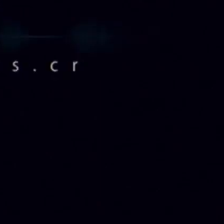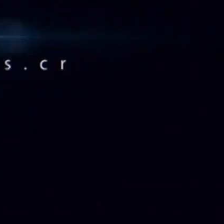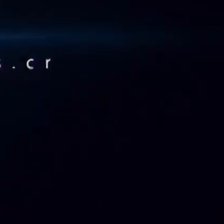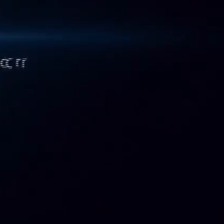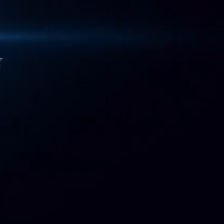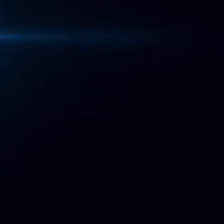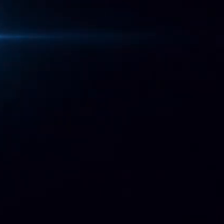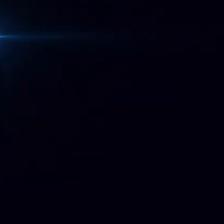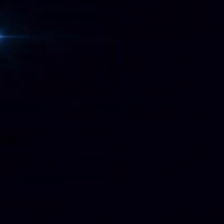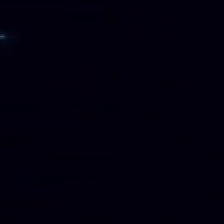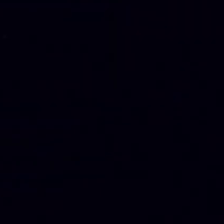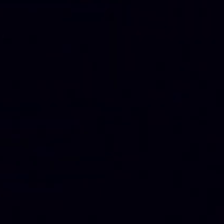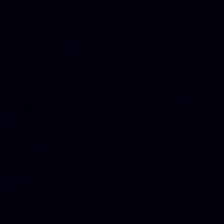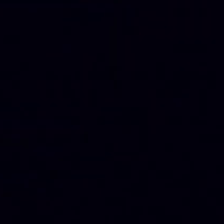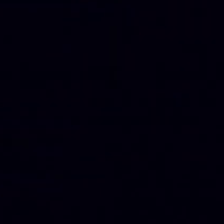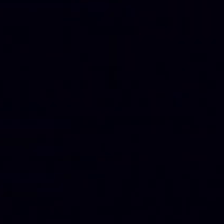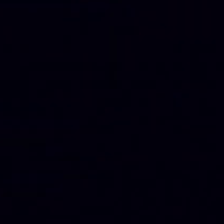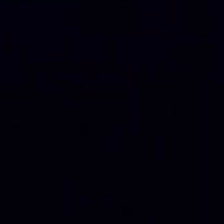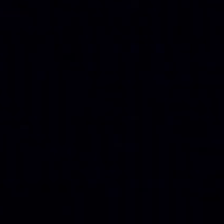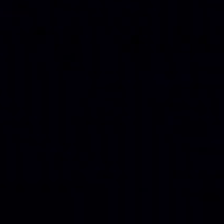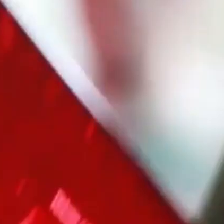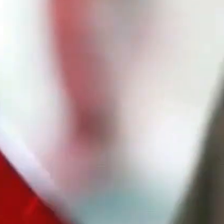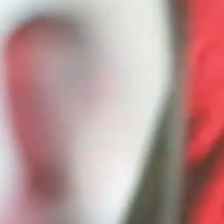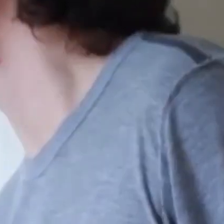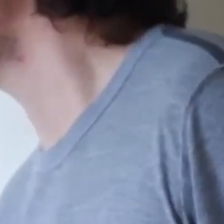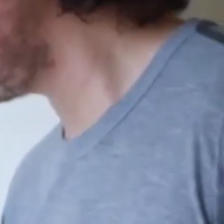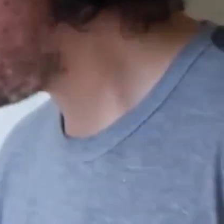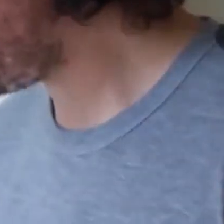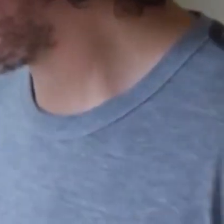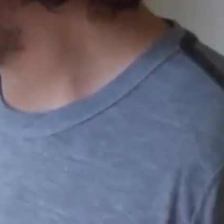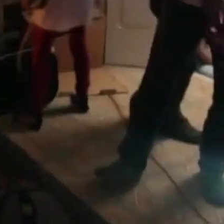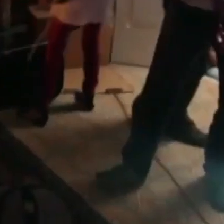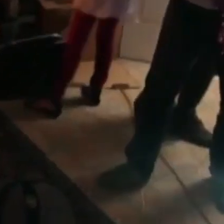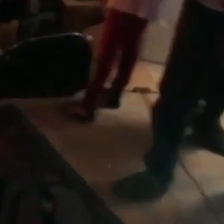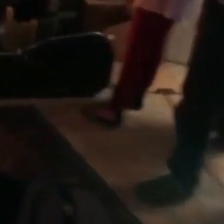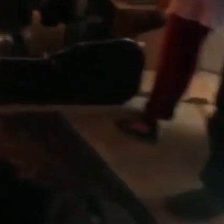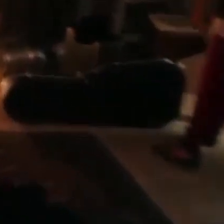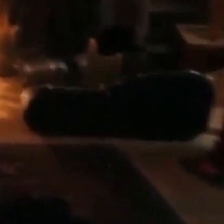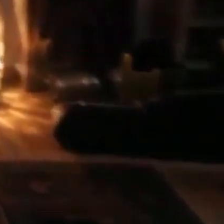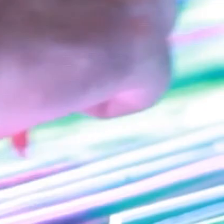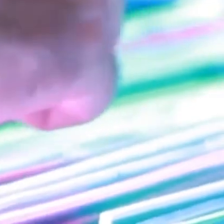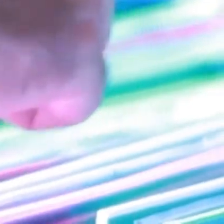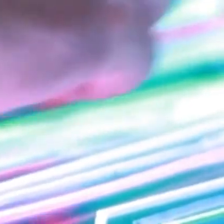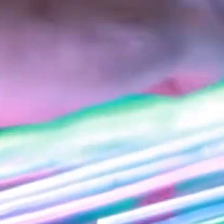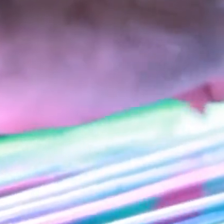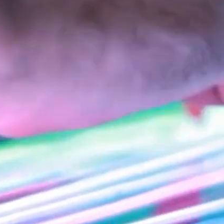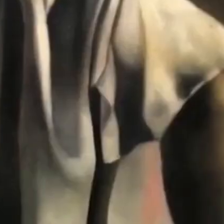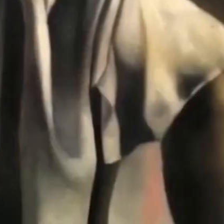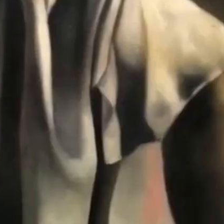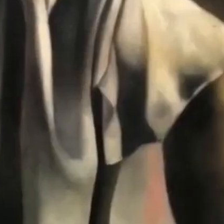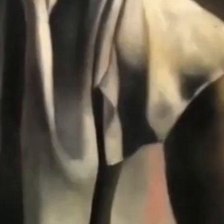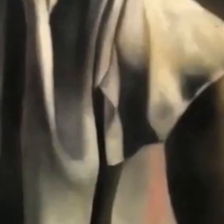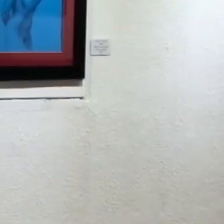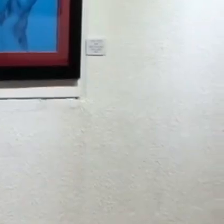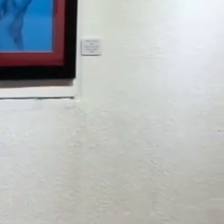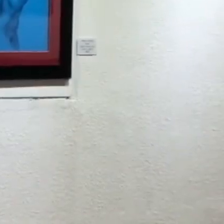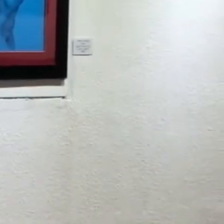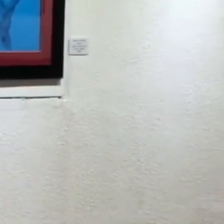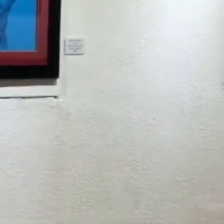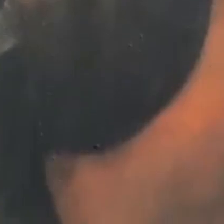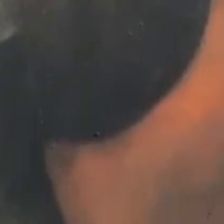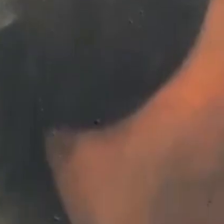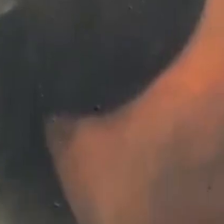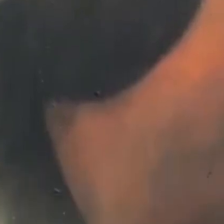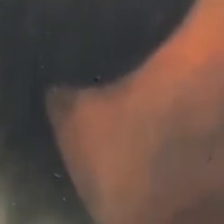Televisión y 101.5 Costa Rica Radio. La música y las artes plásticas son